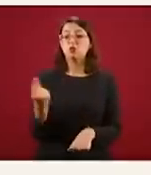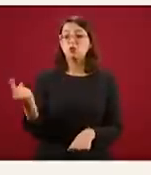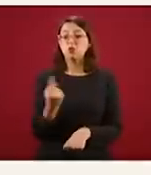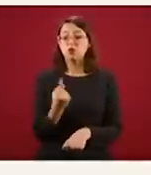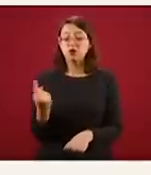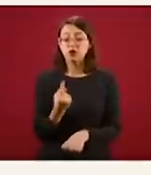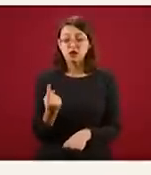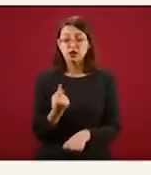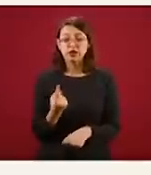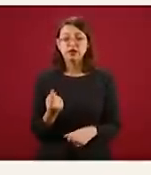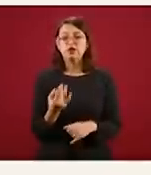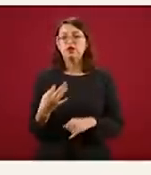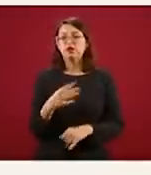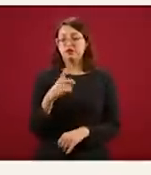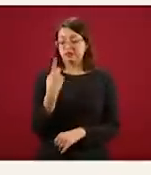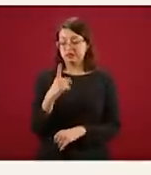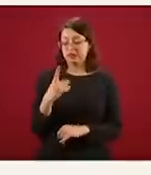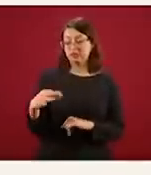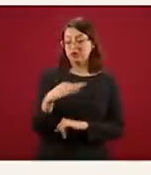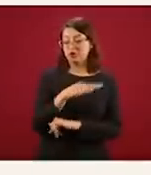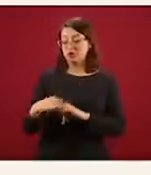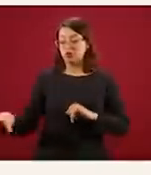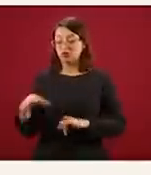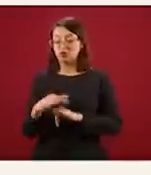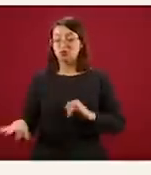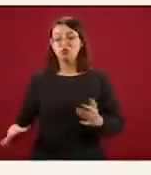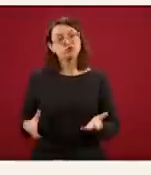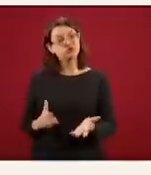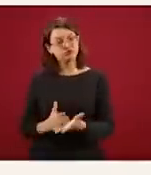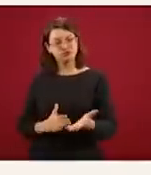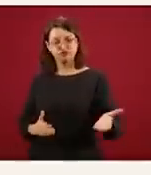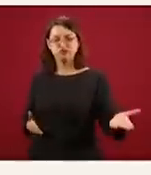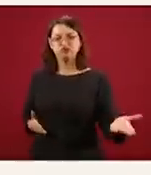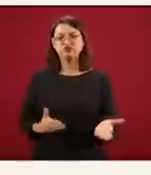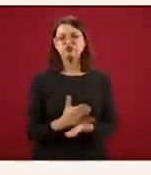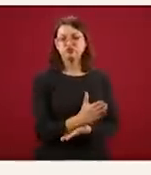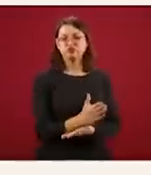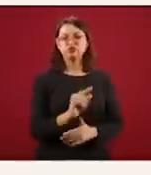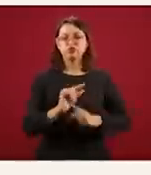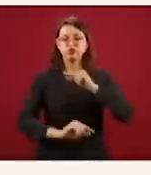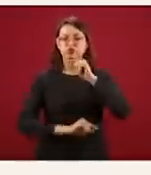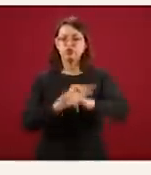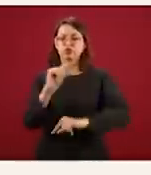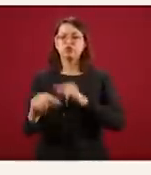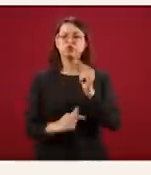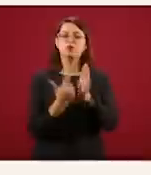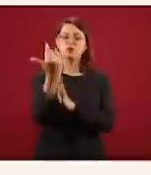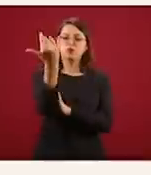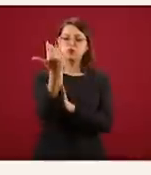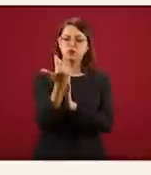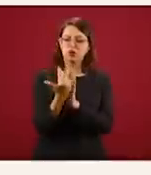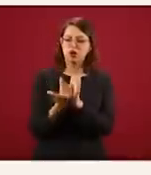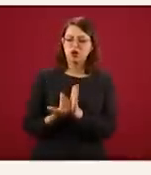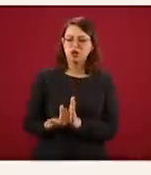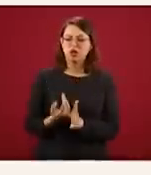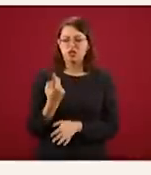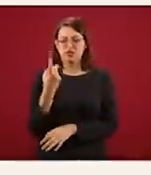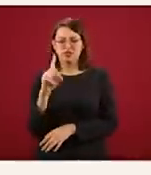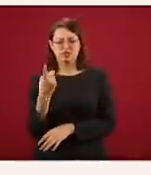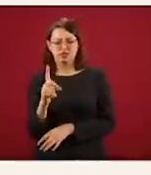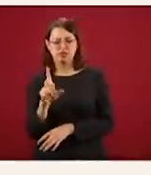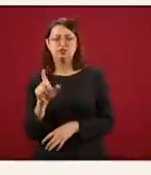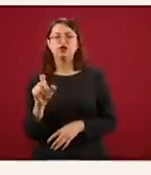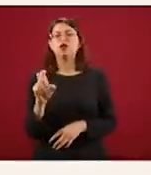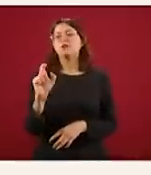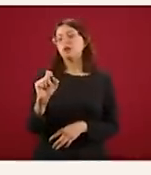la intervención al sistema SCADA y fue bajando. Ya en los 10 últimos días de diciembre fueron 23